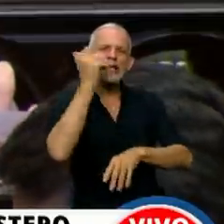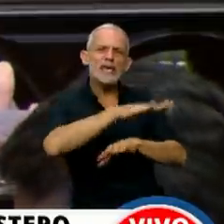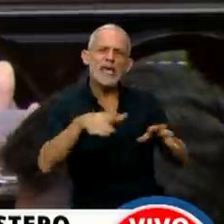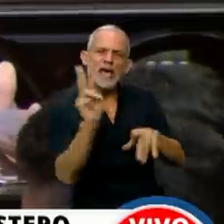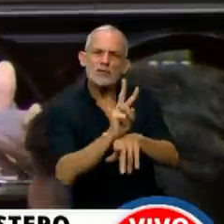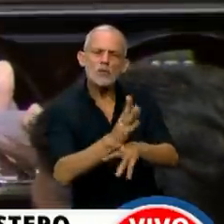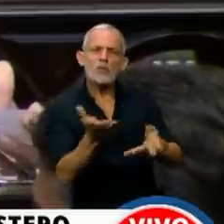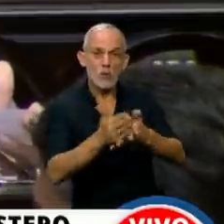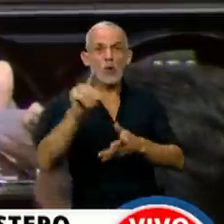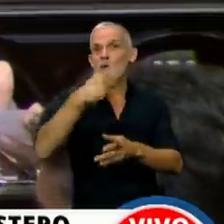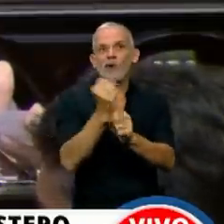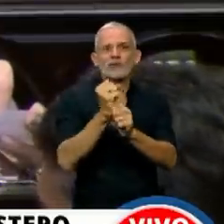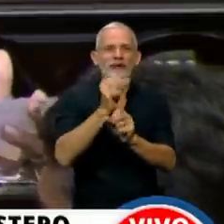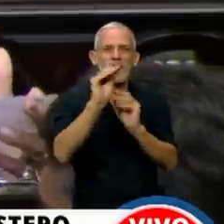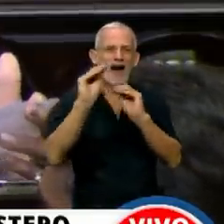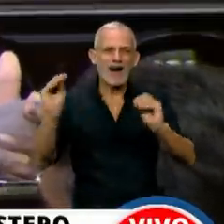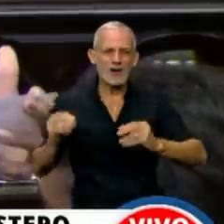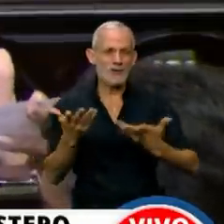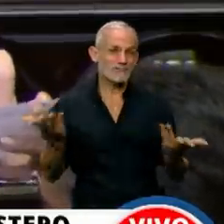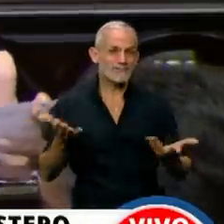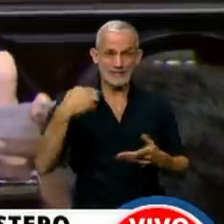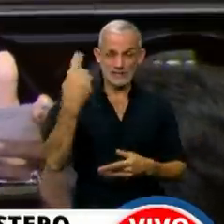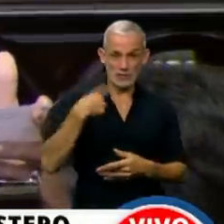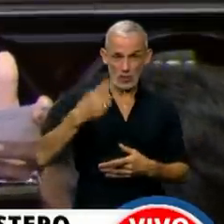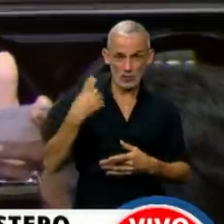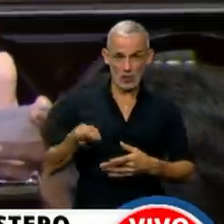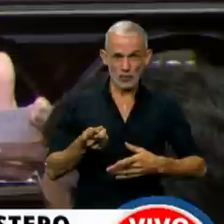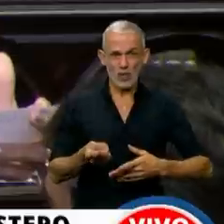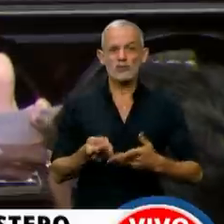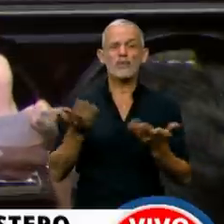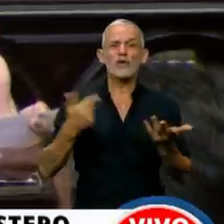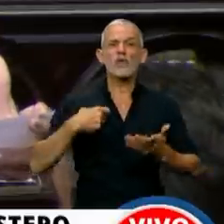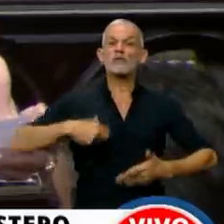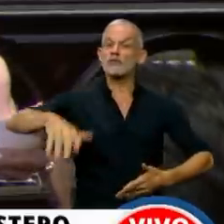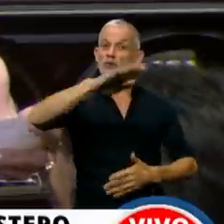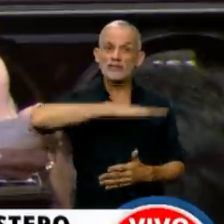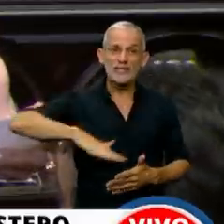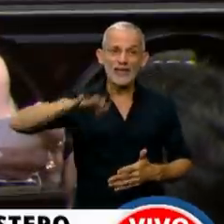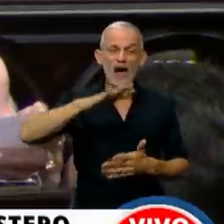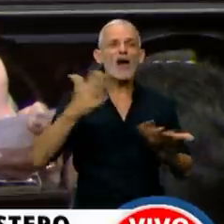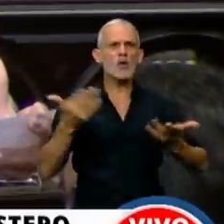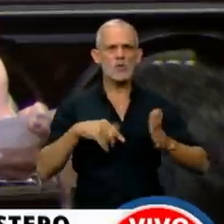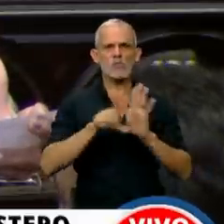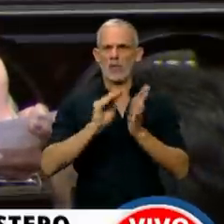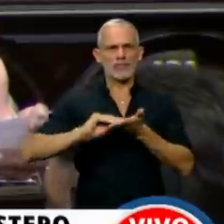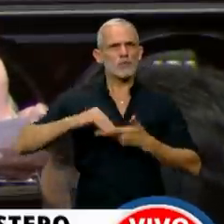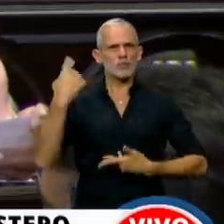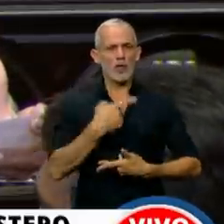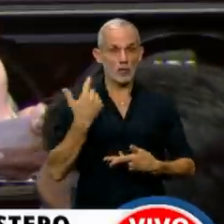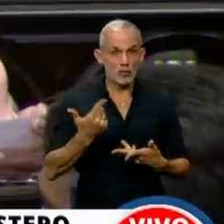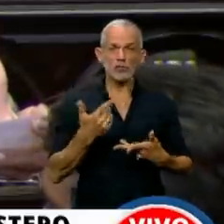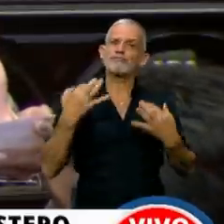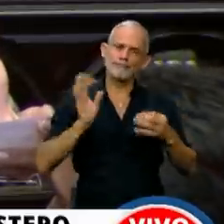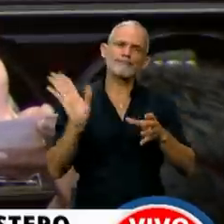o haciendo otros trabajos y donde nosotros como sociedad como legisladores tenemos